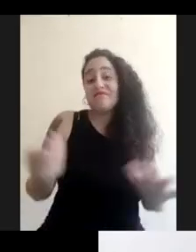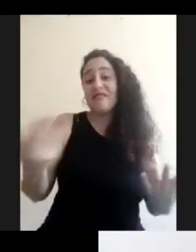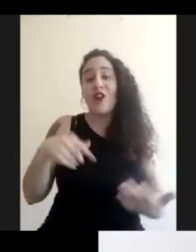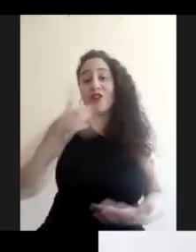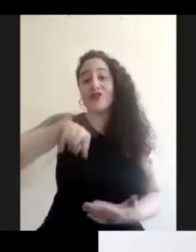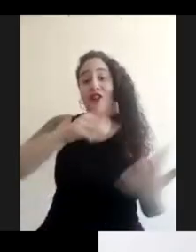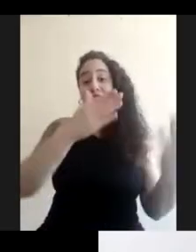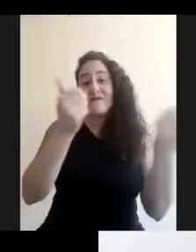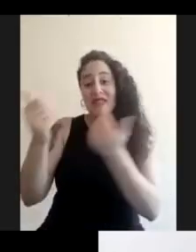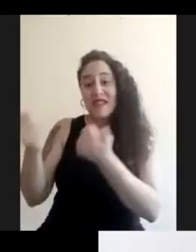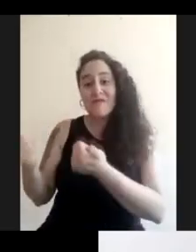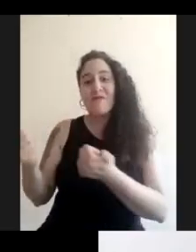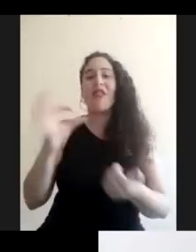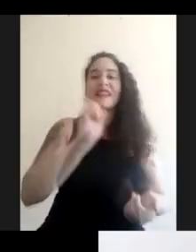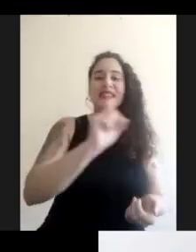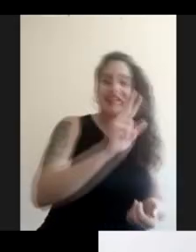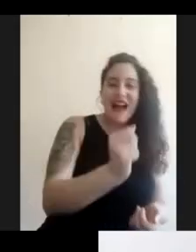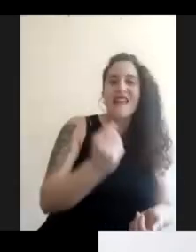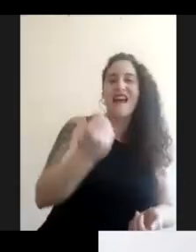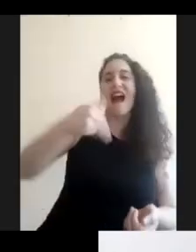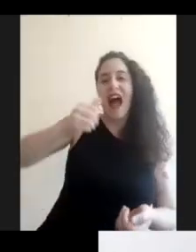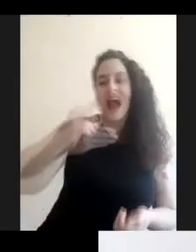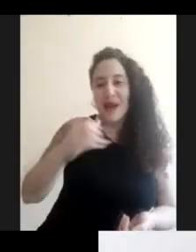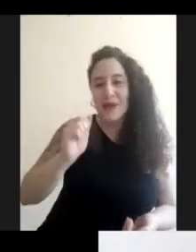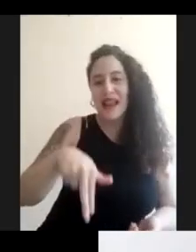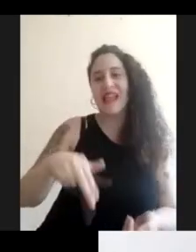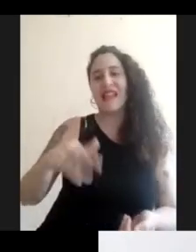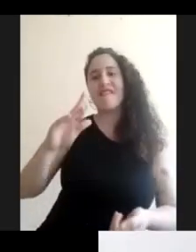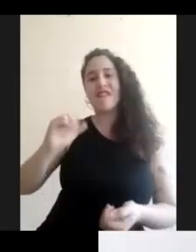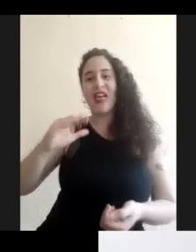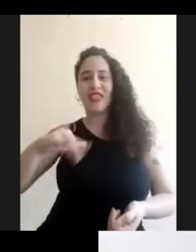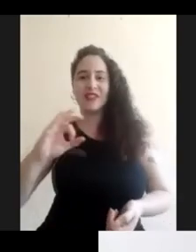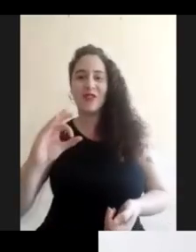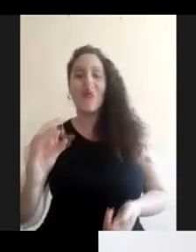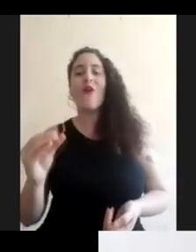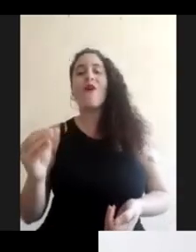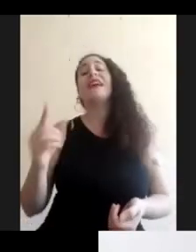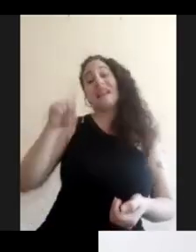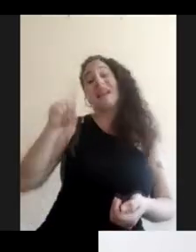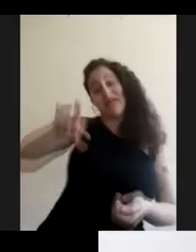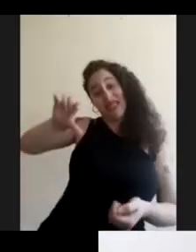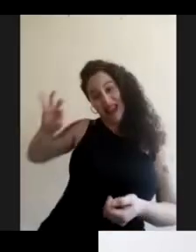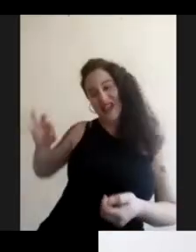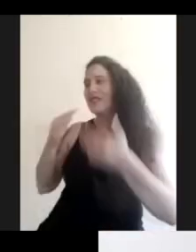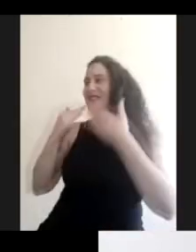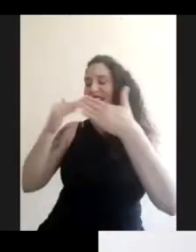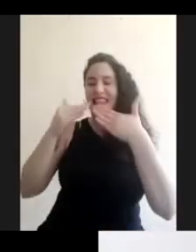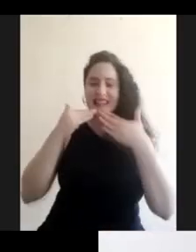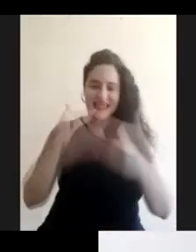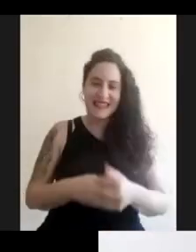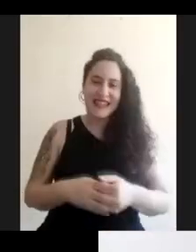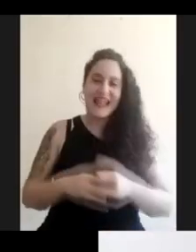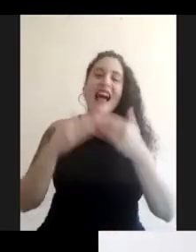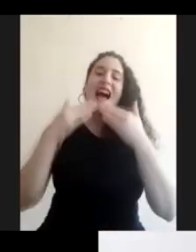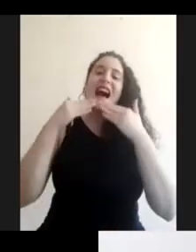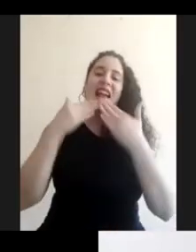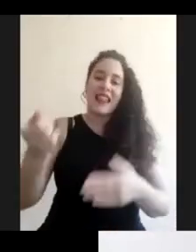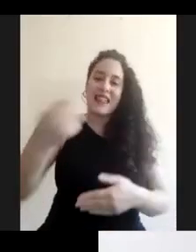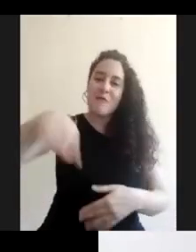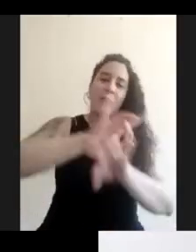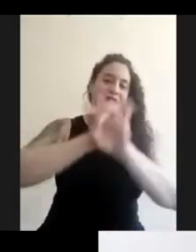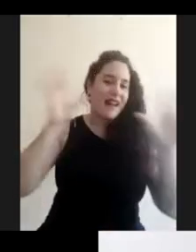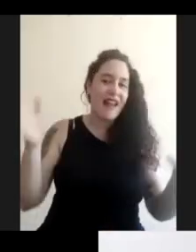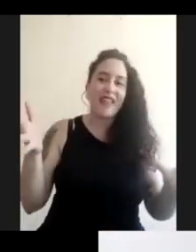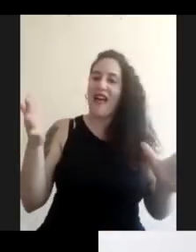Nos despedimos de Sara, de Ana Belén, de Francisco y de Leo también, agradeciendo vuestra claridad